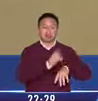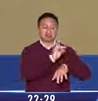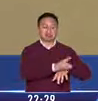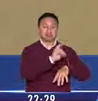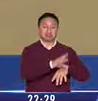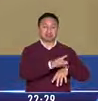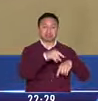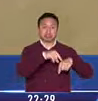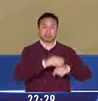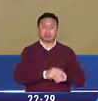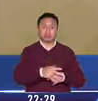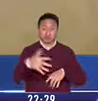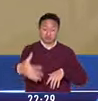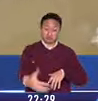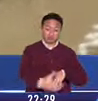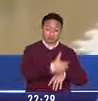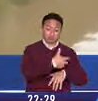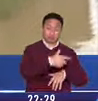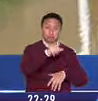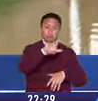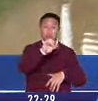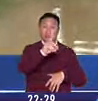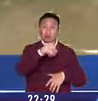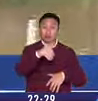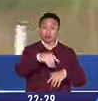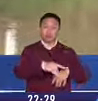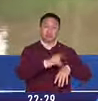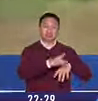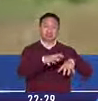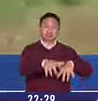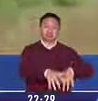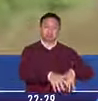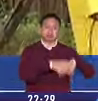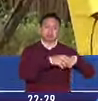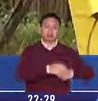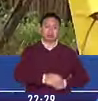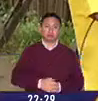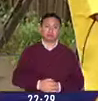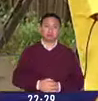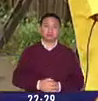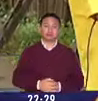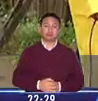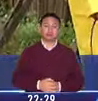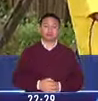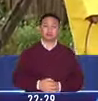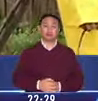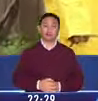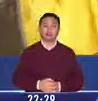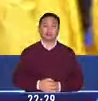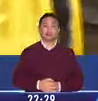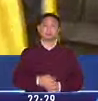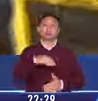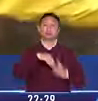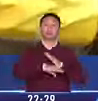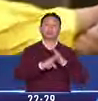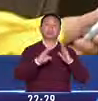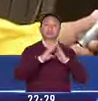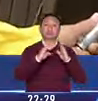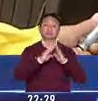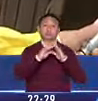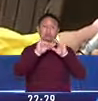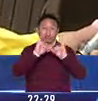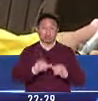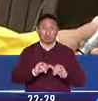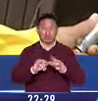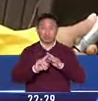mismo no lo sacan, no se lo llevan, ahí mismo lo dejan tirado. Entonces por eso es que este problema. Permanecer dentro de casa porque no podemos salir